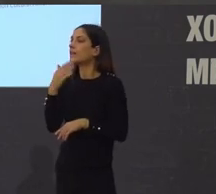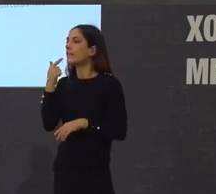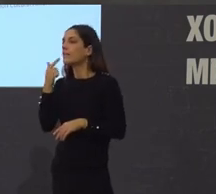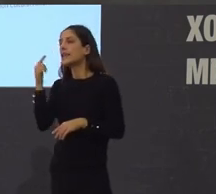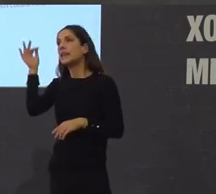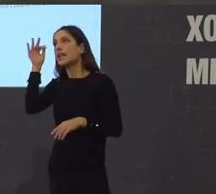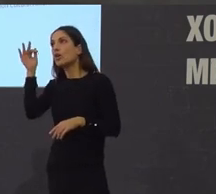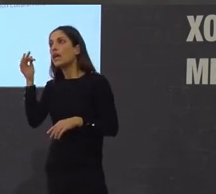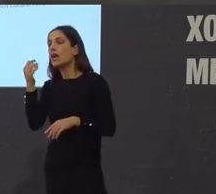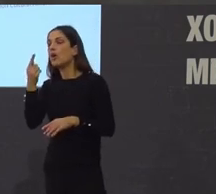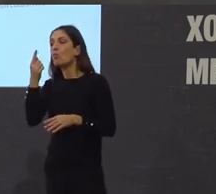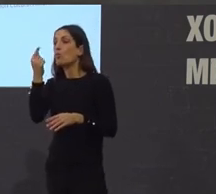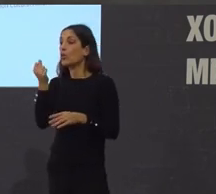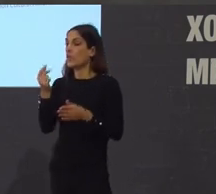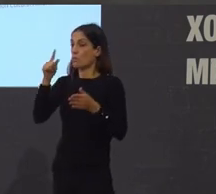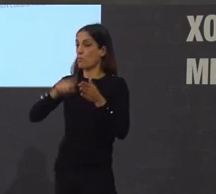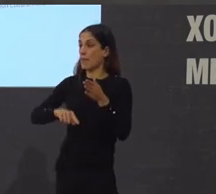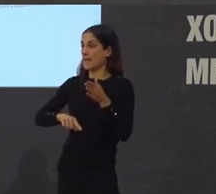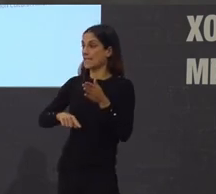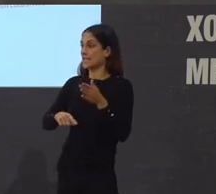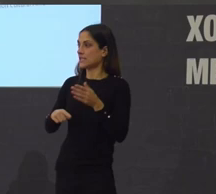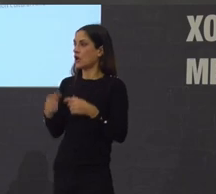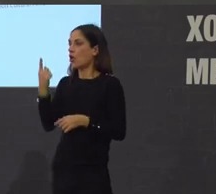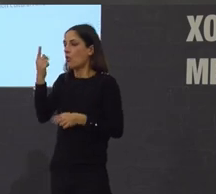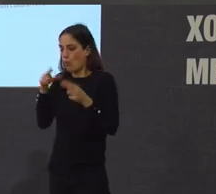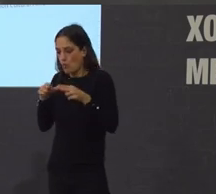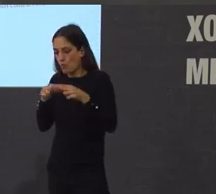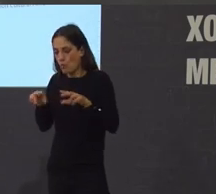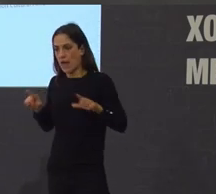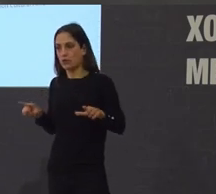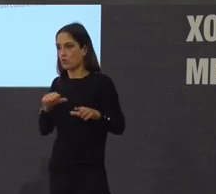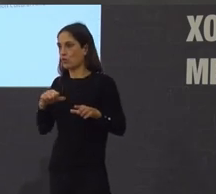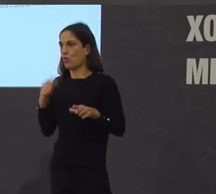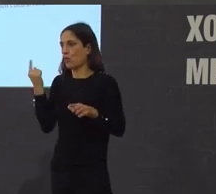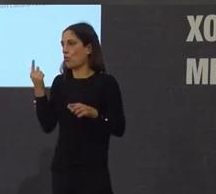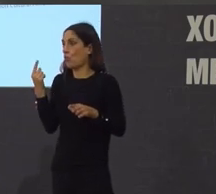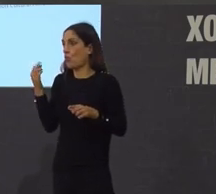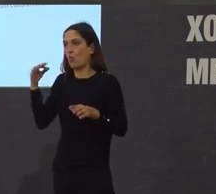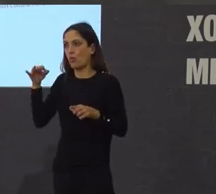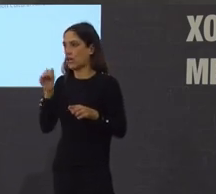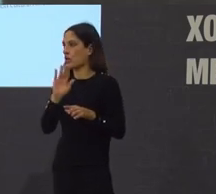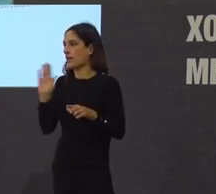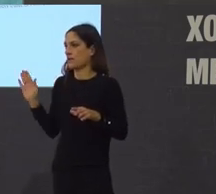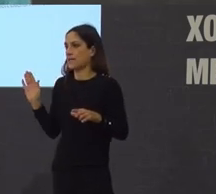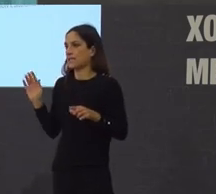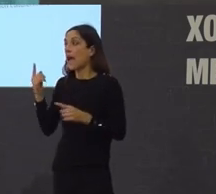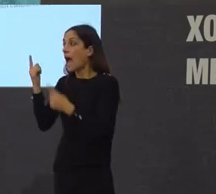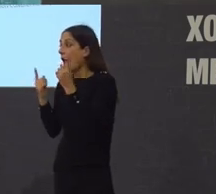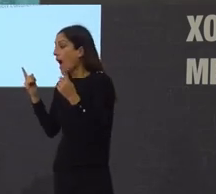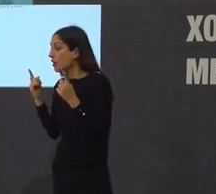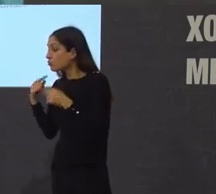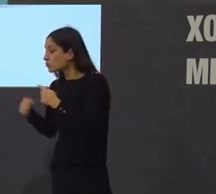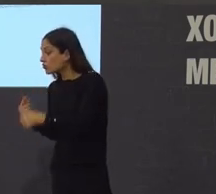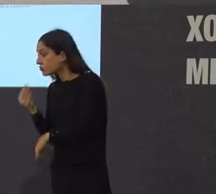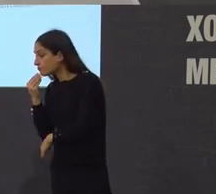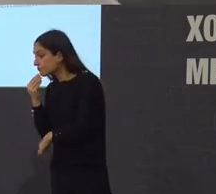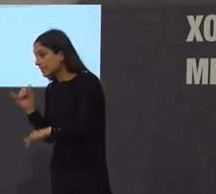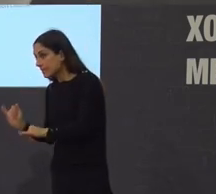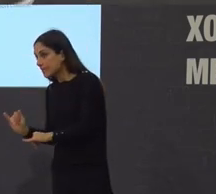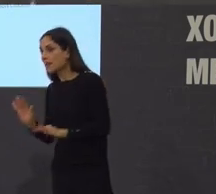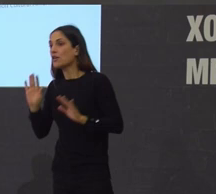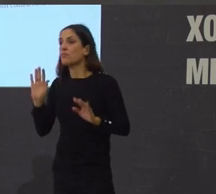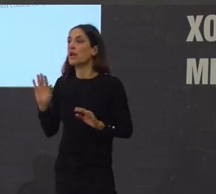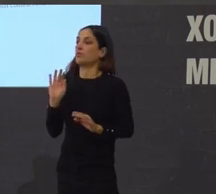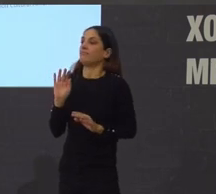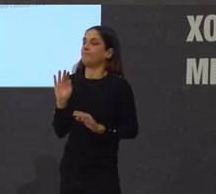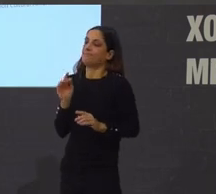comience un solo plato sea que sea la gente poder comer todos los días un plato o se dejaba sin comer o postre y ese dinero